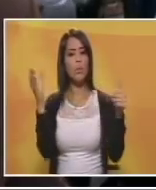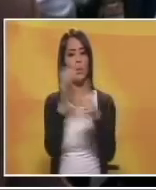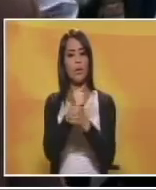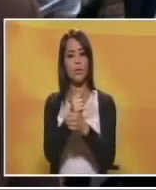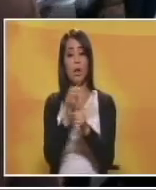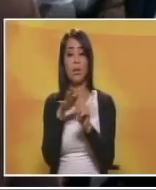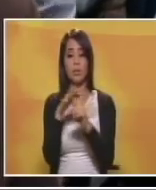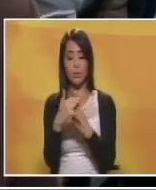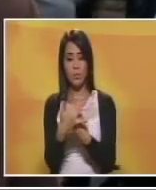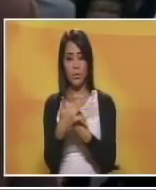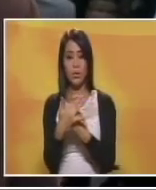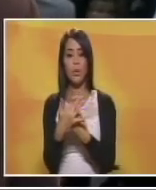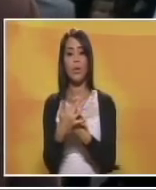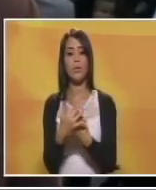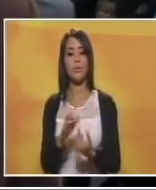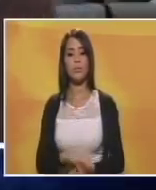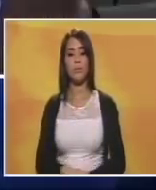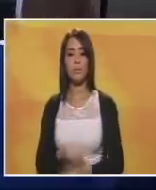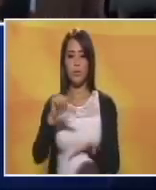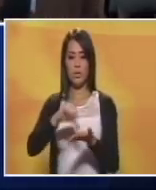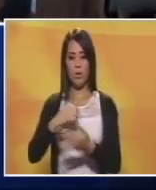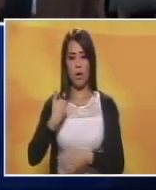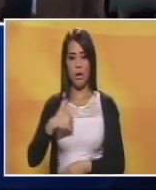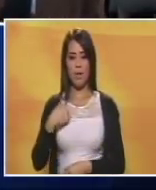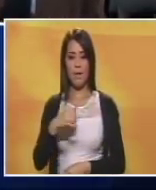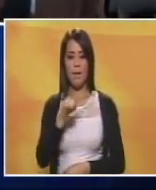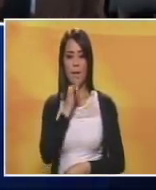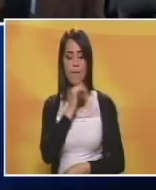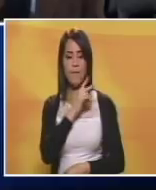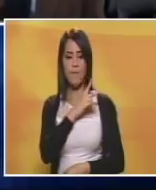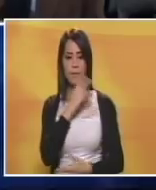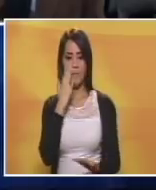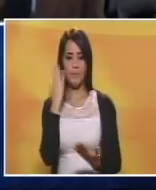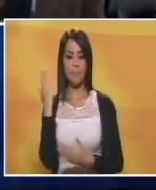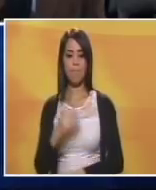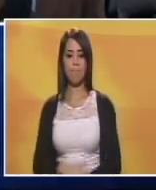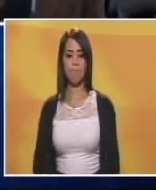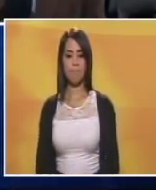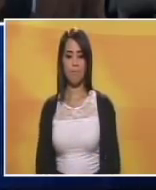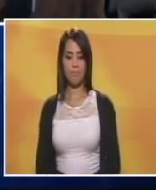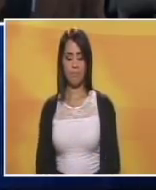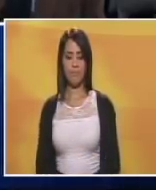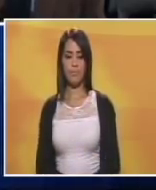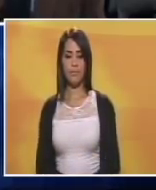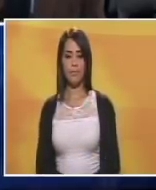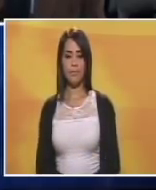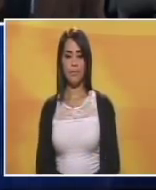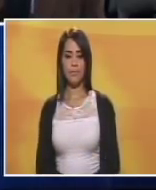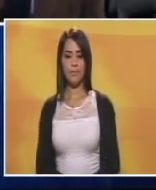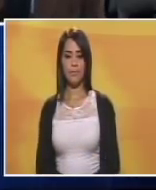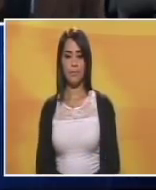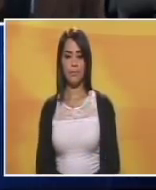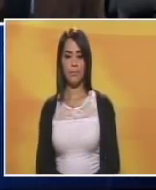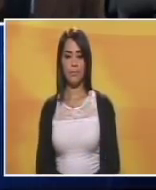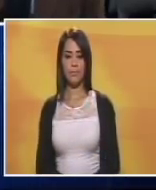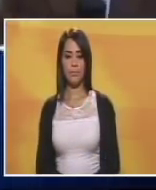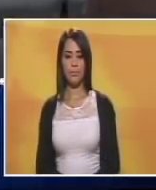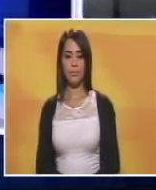sentido. Desde Buenos Aires, para la Alianza Informativa Latinoamericana, informó Diego Pietrafesa, Telefe